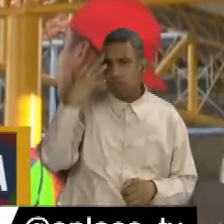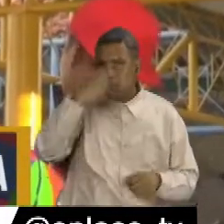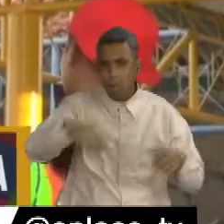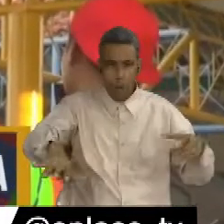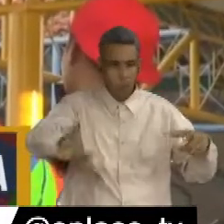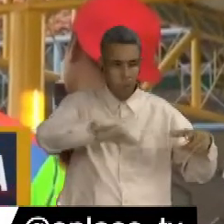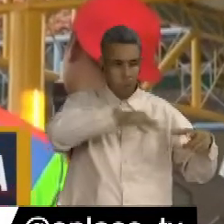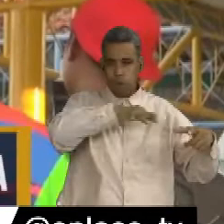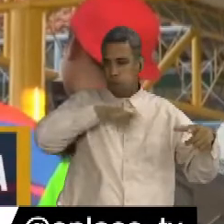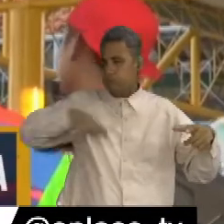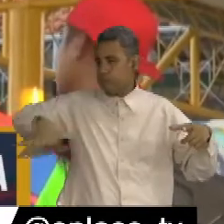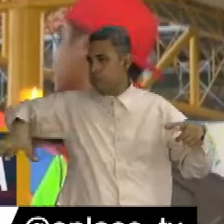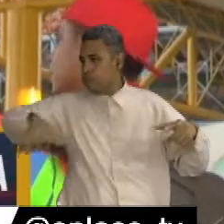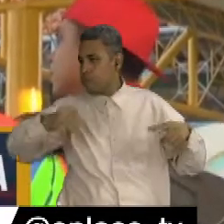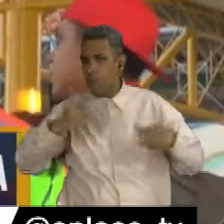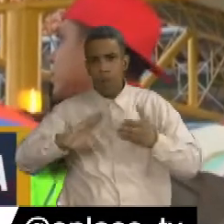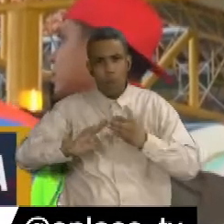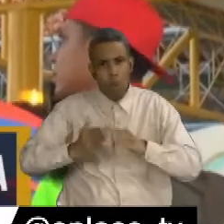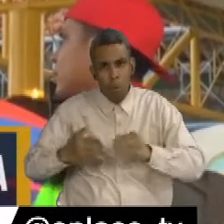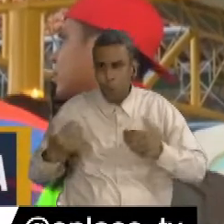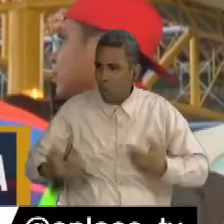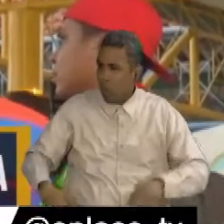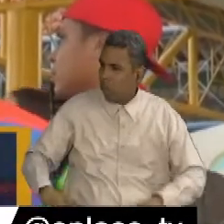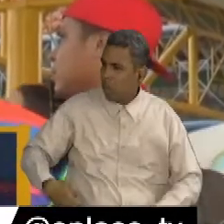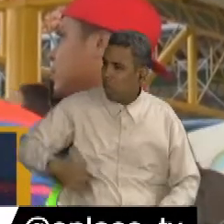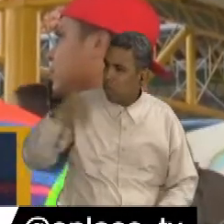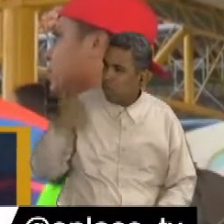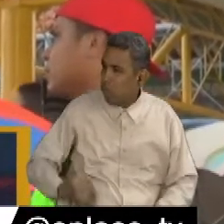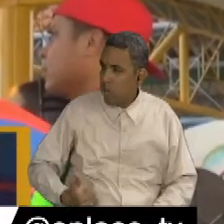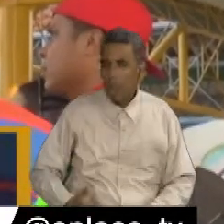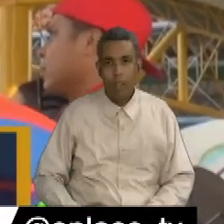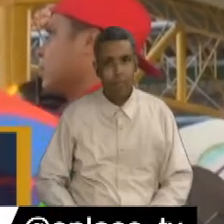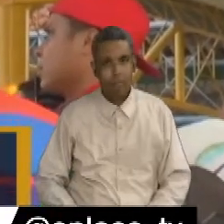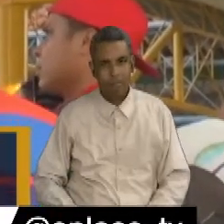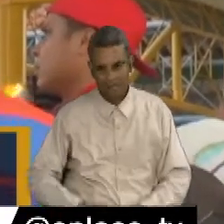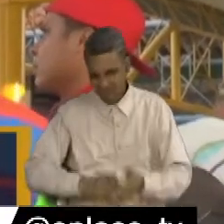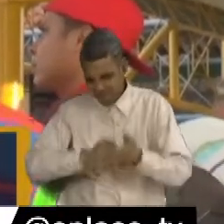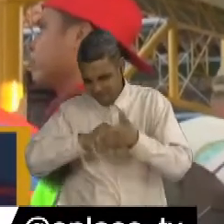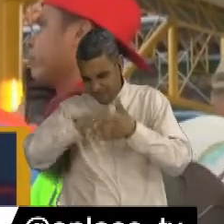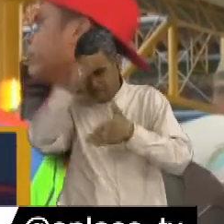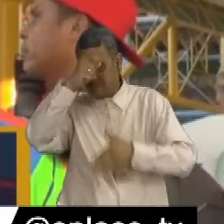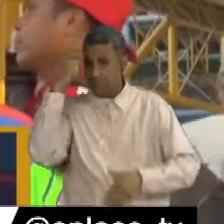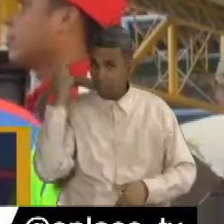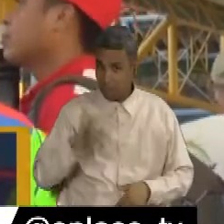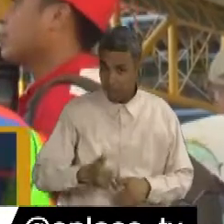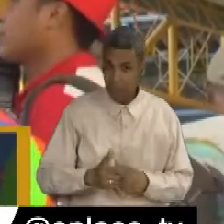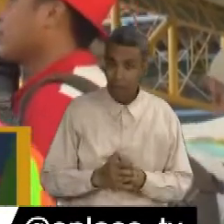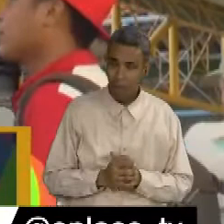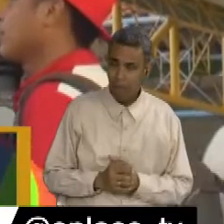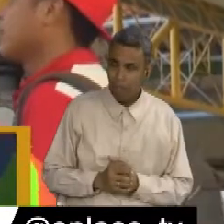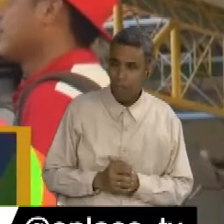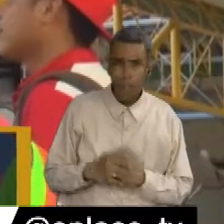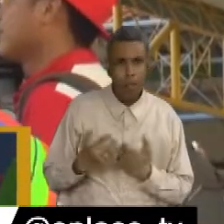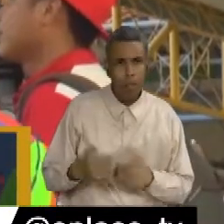excelente, la atención del público, también pienso que pues, es una persona, una